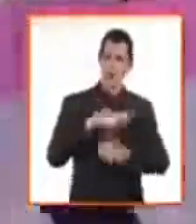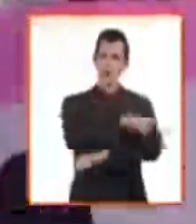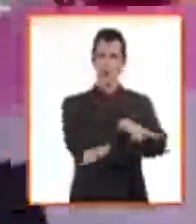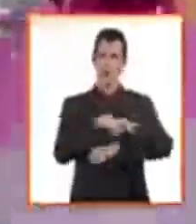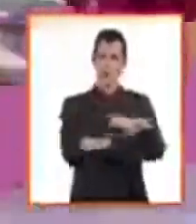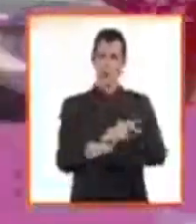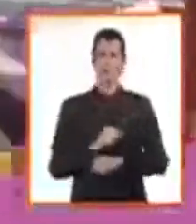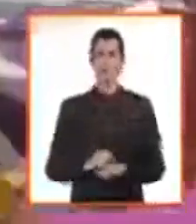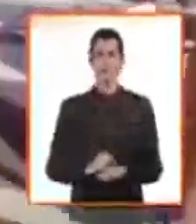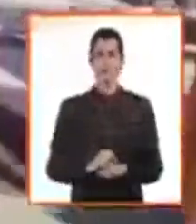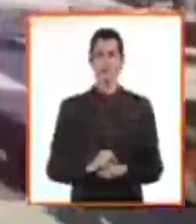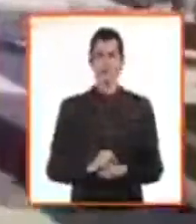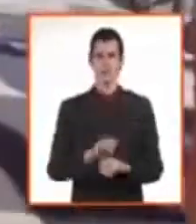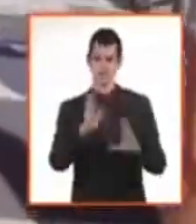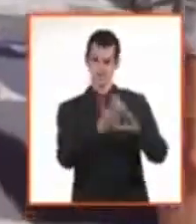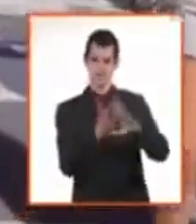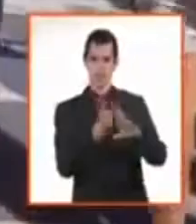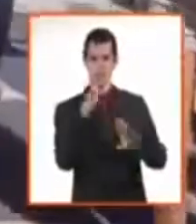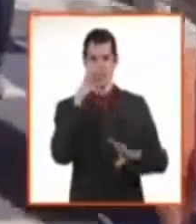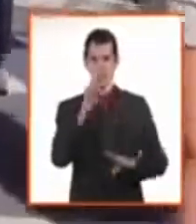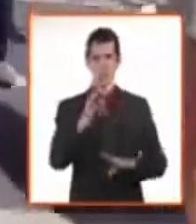o no